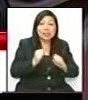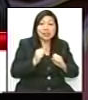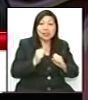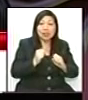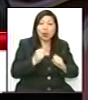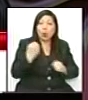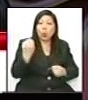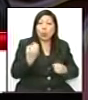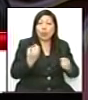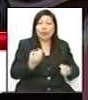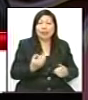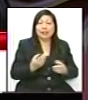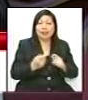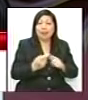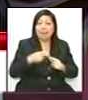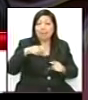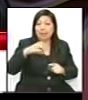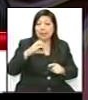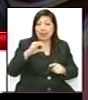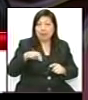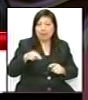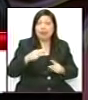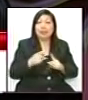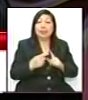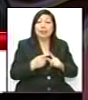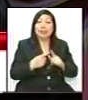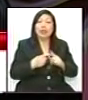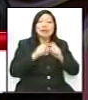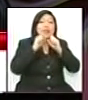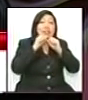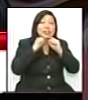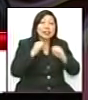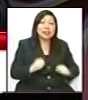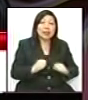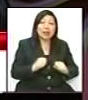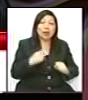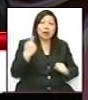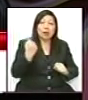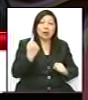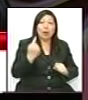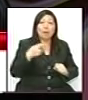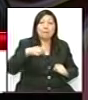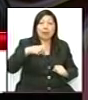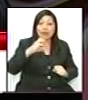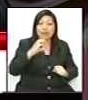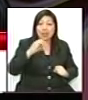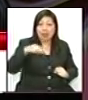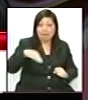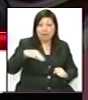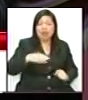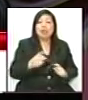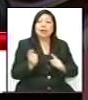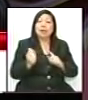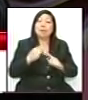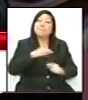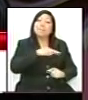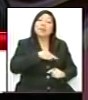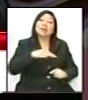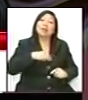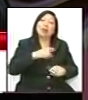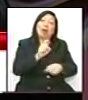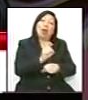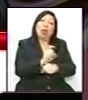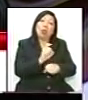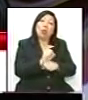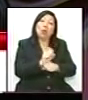Gestión Pública de la PCM, la Secretaría de Integridad Pública de la PCM, Ministerio de Educación